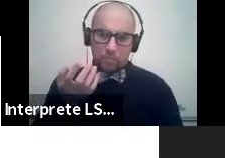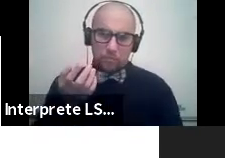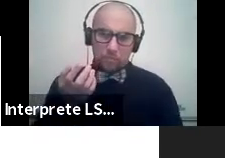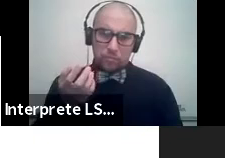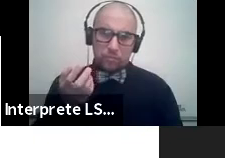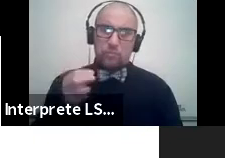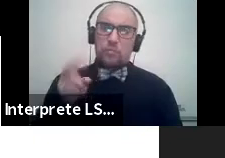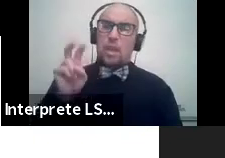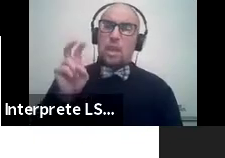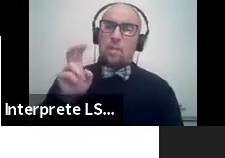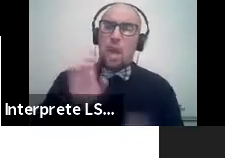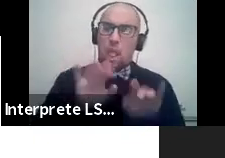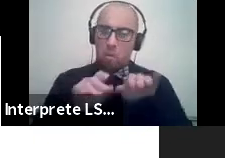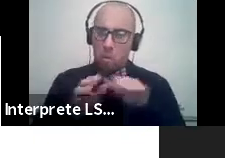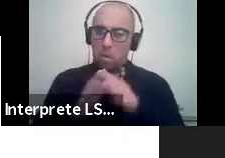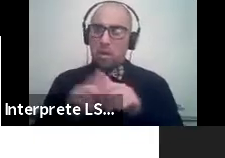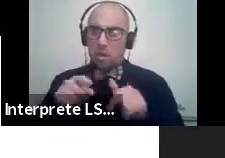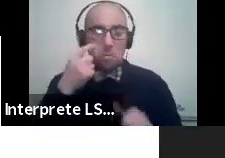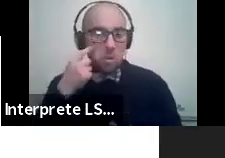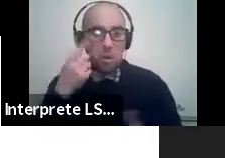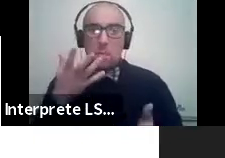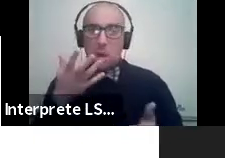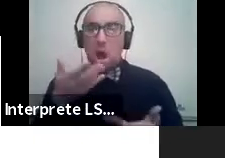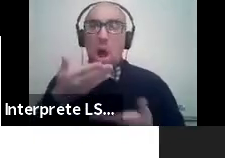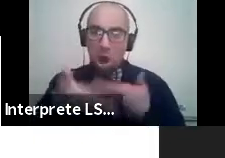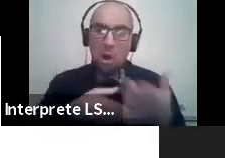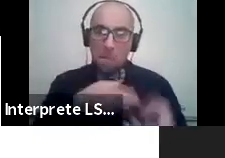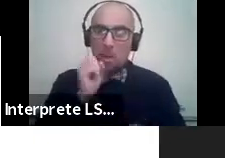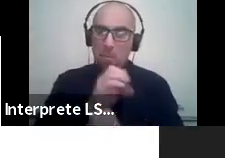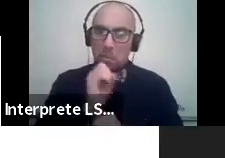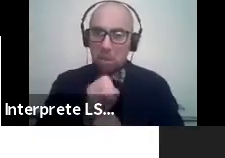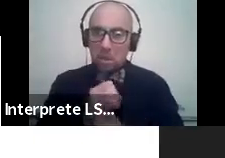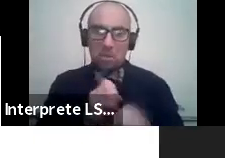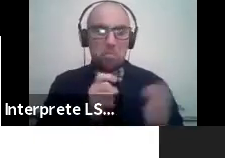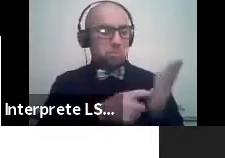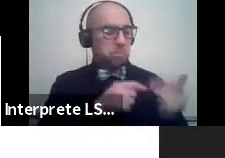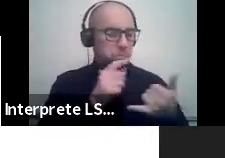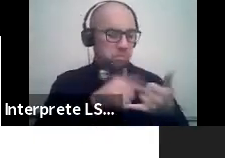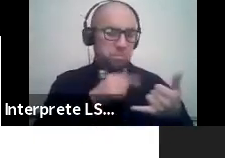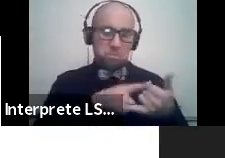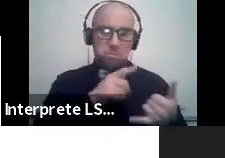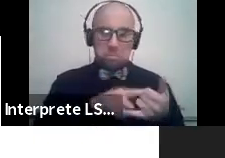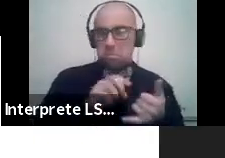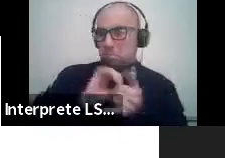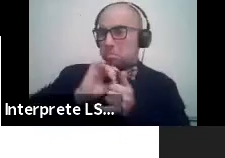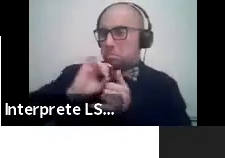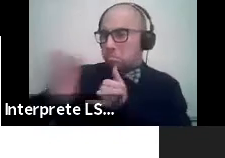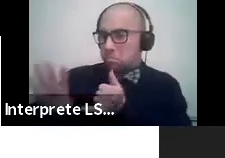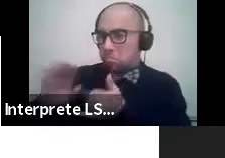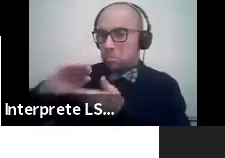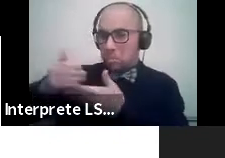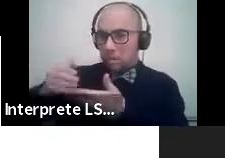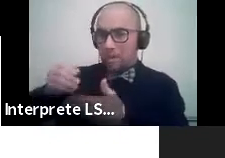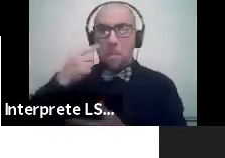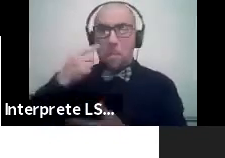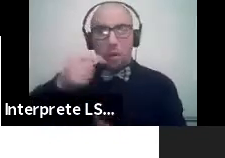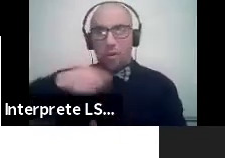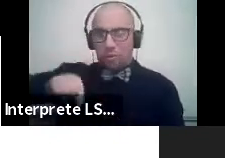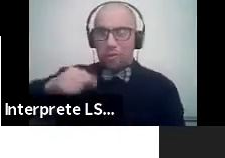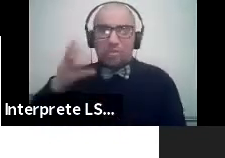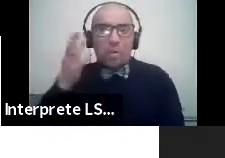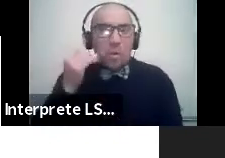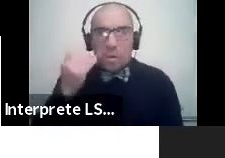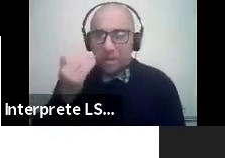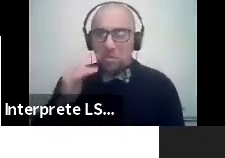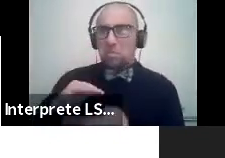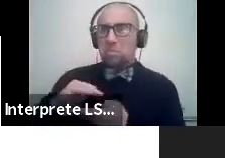propios de informática, bueno, sabrá cómo compartir la pantalla de un teléfono celular o una tablet, ¿no? Pero en general la mayoría de las personas